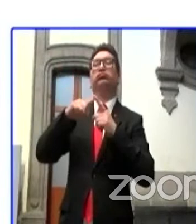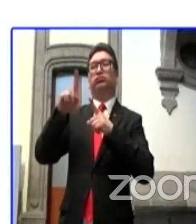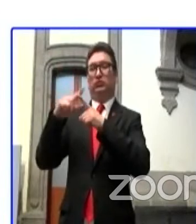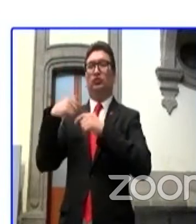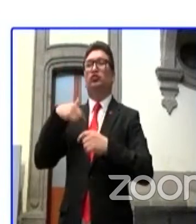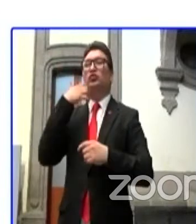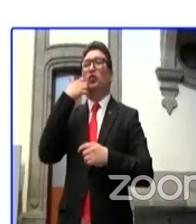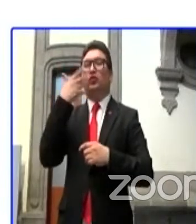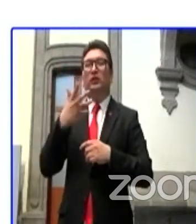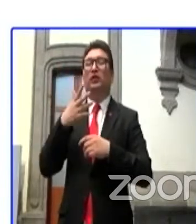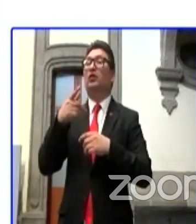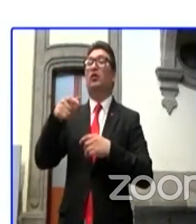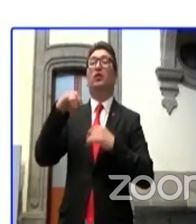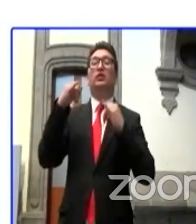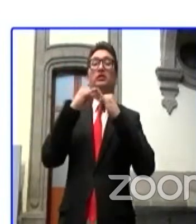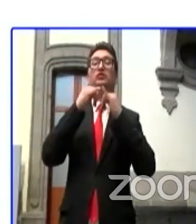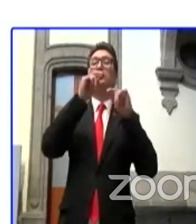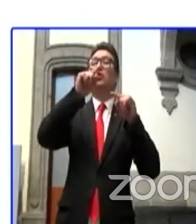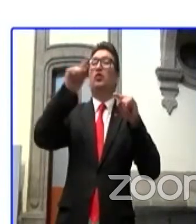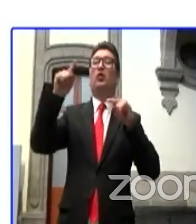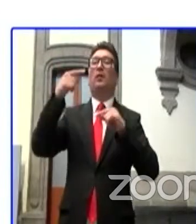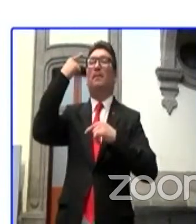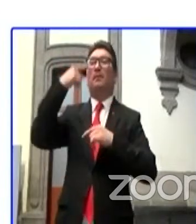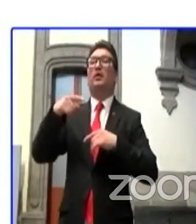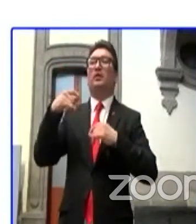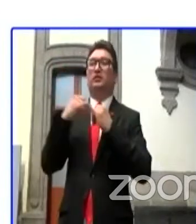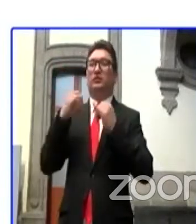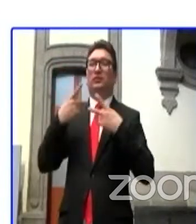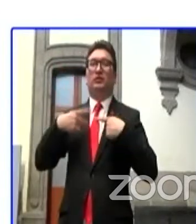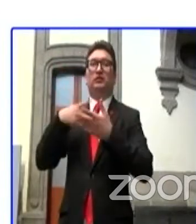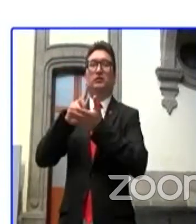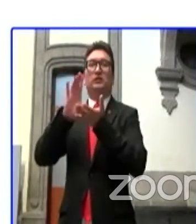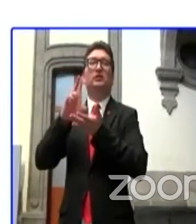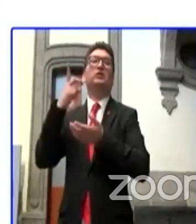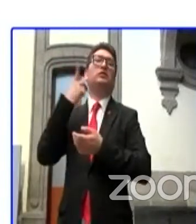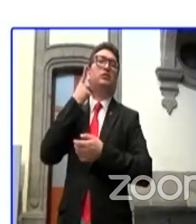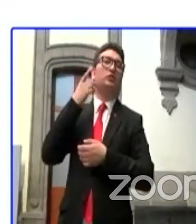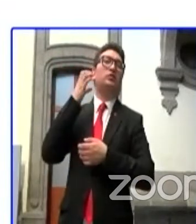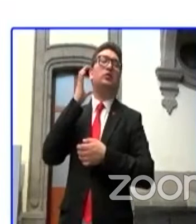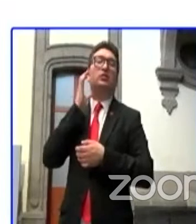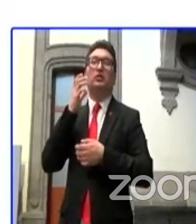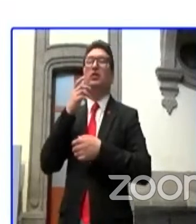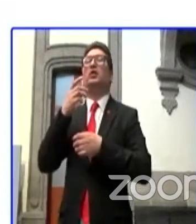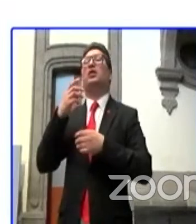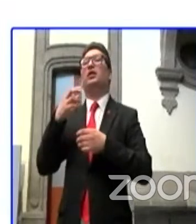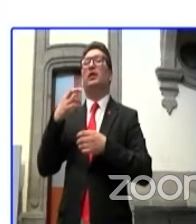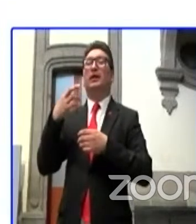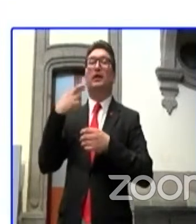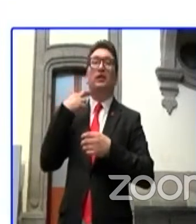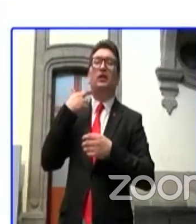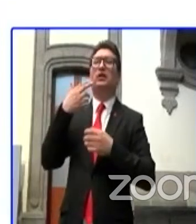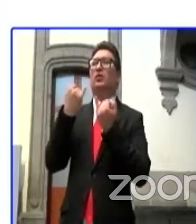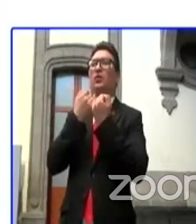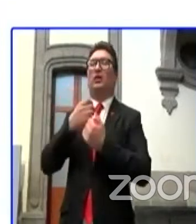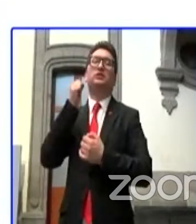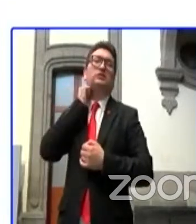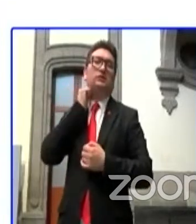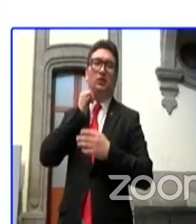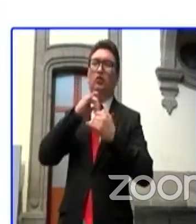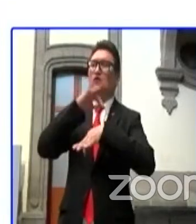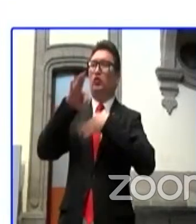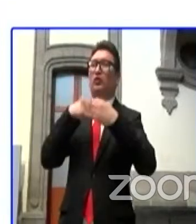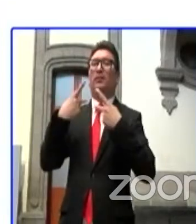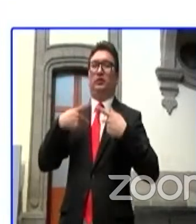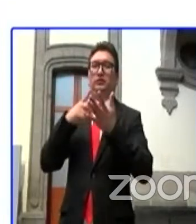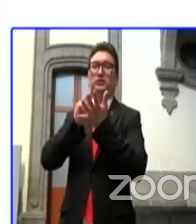más titulares de Instituto del INGUDIS con discapacidad, diputados, diputadas, regidores, senadores. Me gustaría ver que el